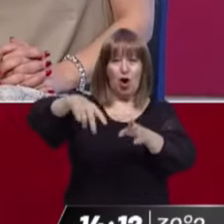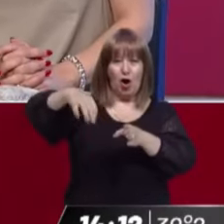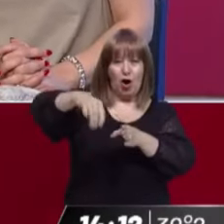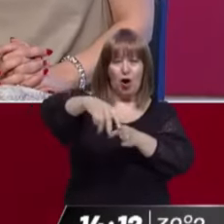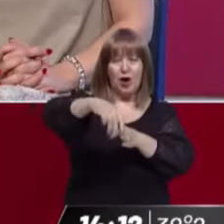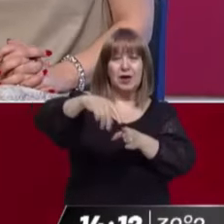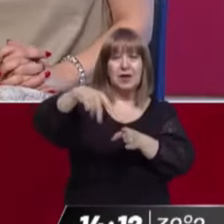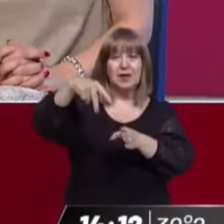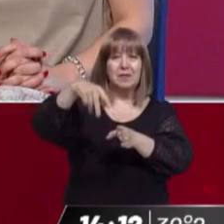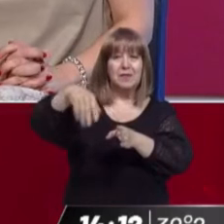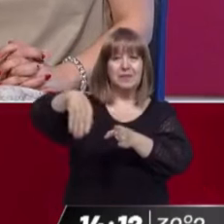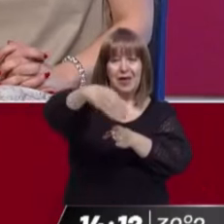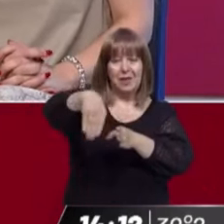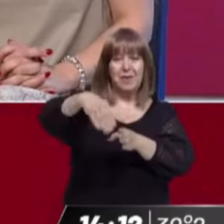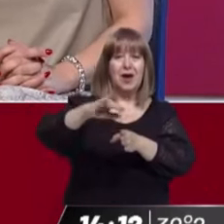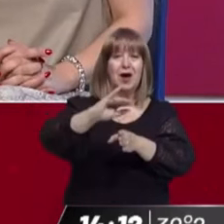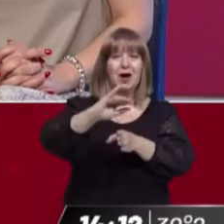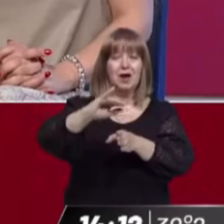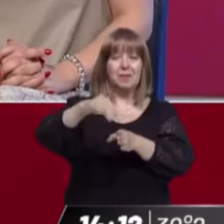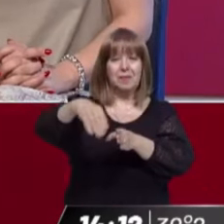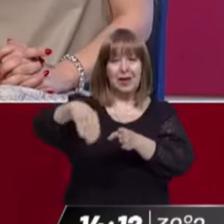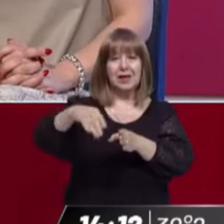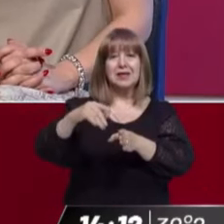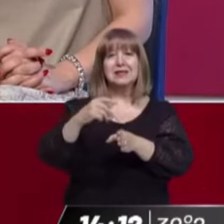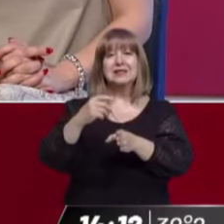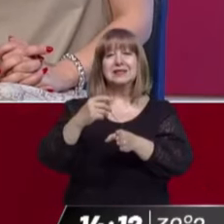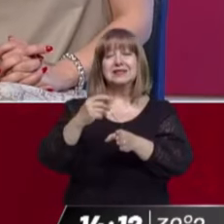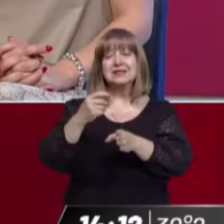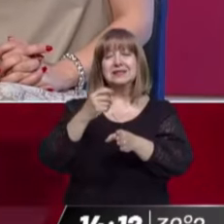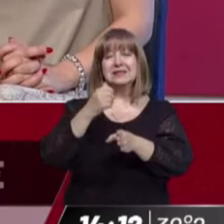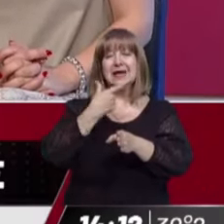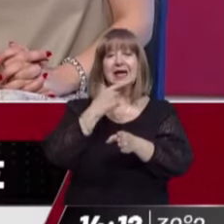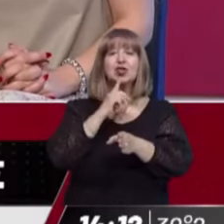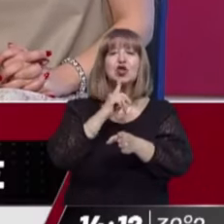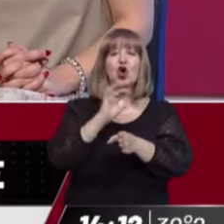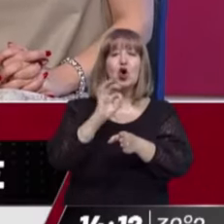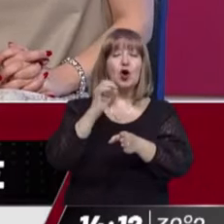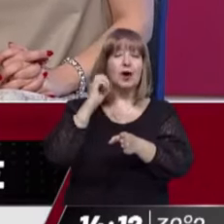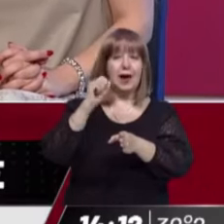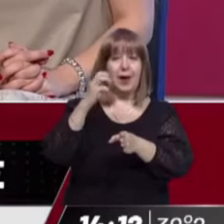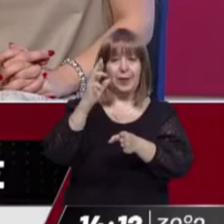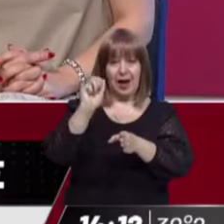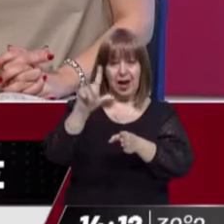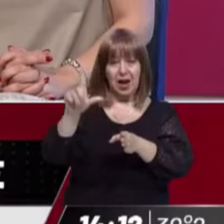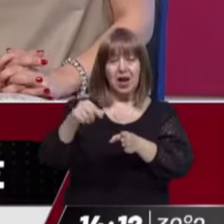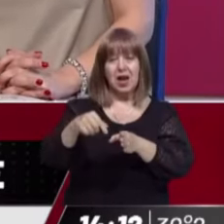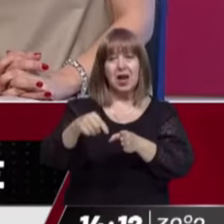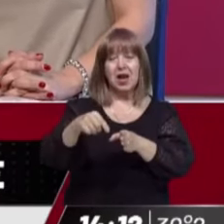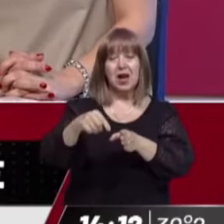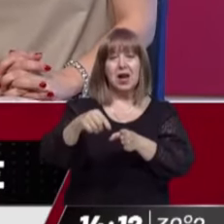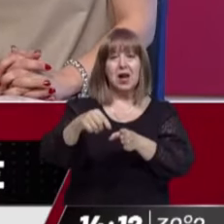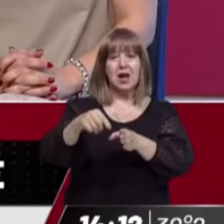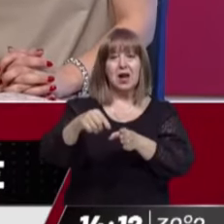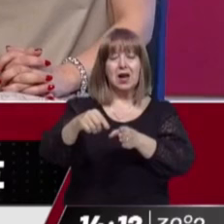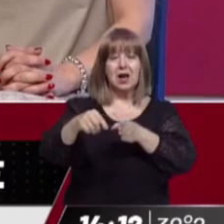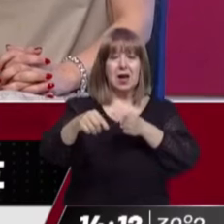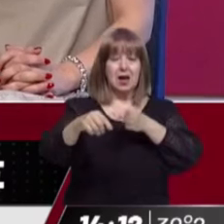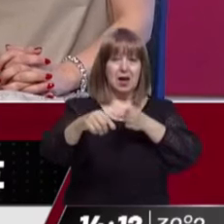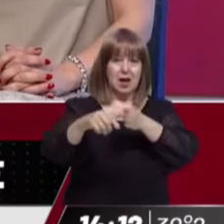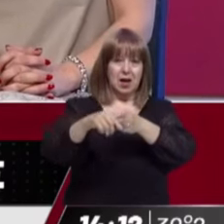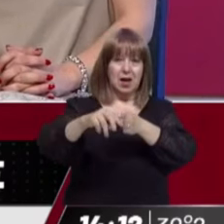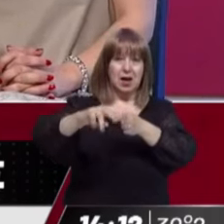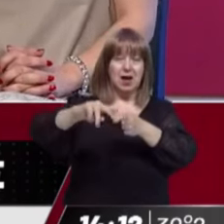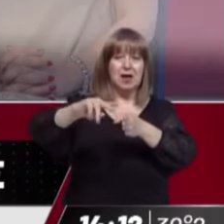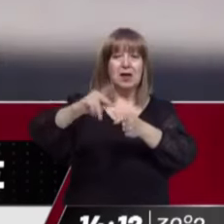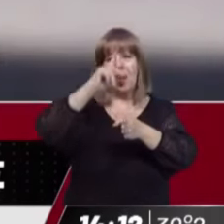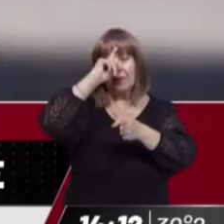que viajaba por calle Sargento Cabral de sur a norte. Lamentablemente tenemos que decir que el hombre de la moto